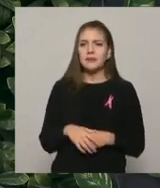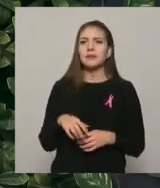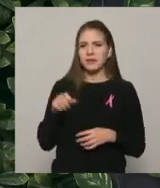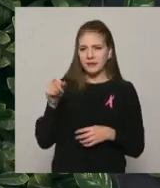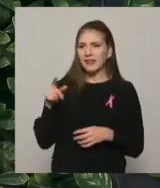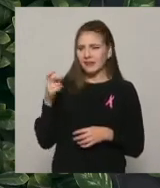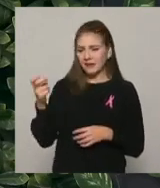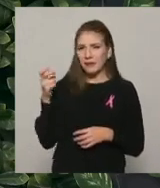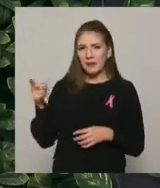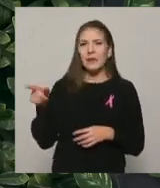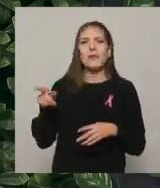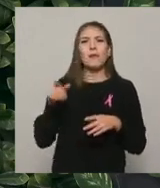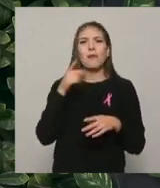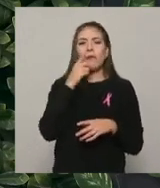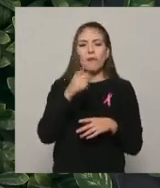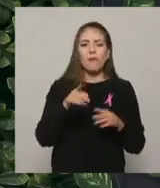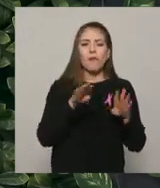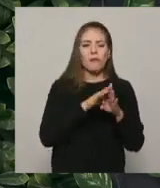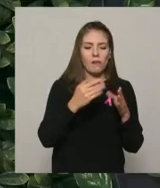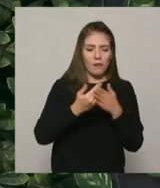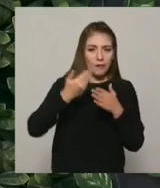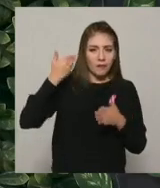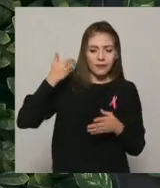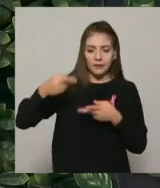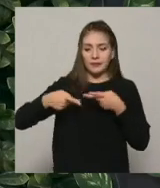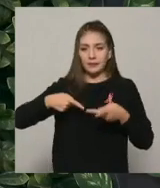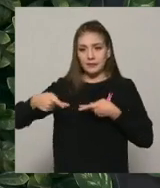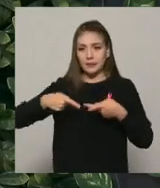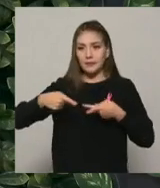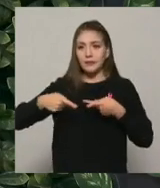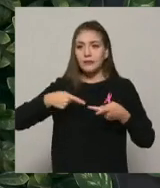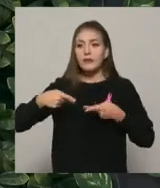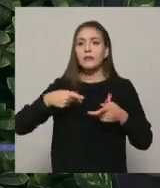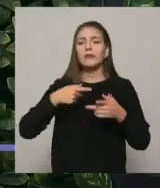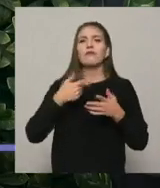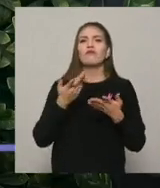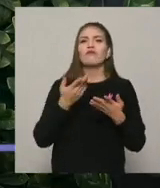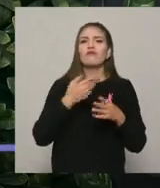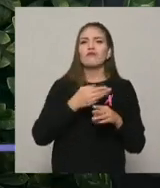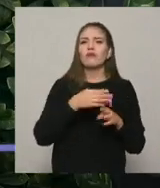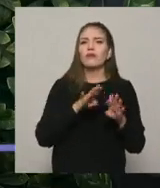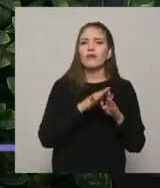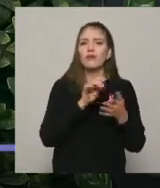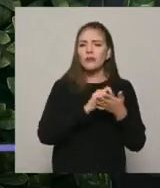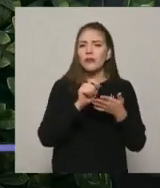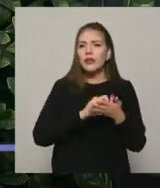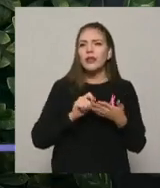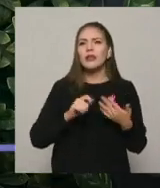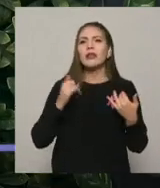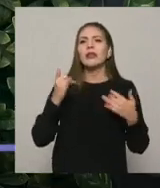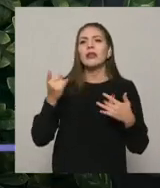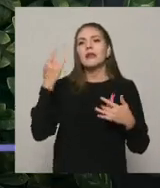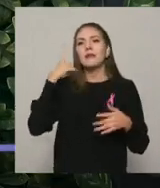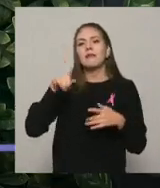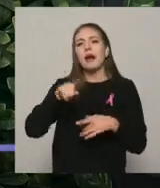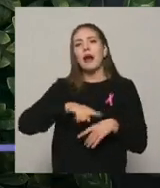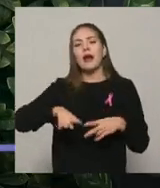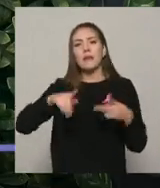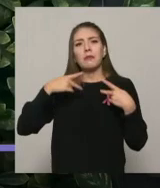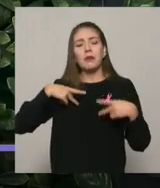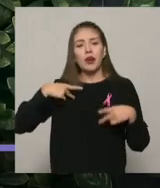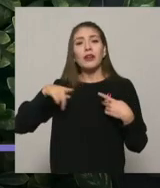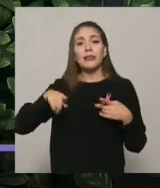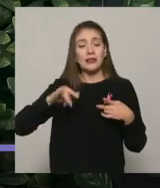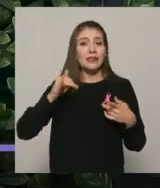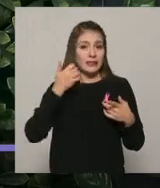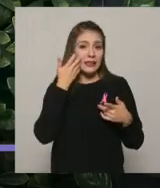preparando materiales y también ir como educando a la gente. Yo creo que la gente sí quiere ver los